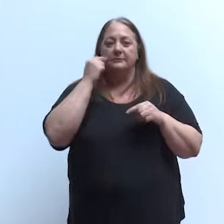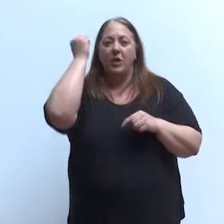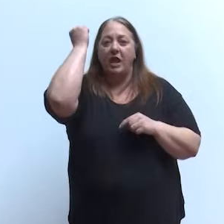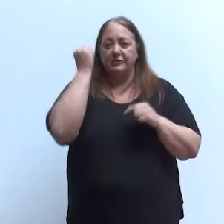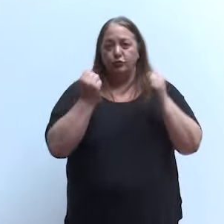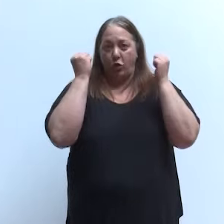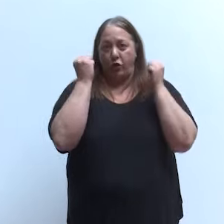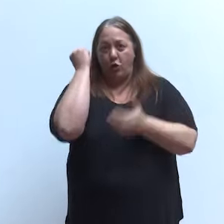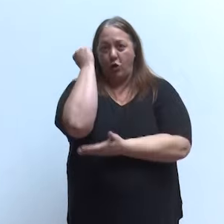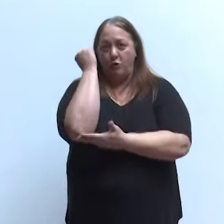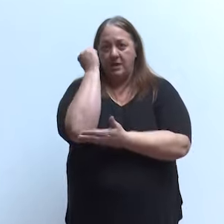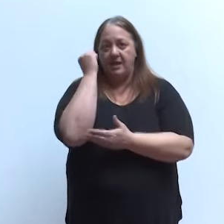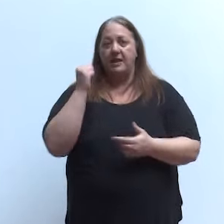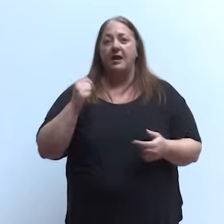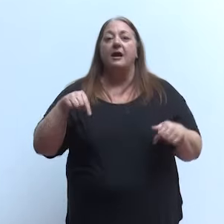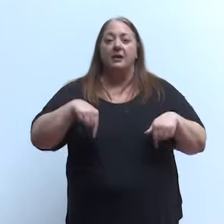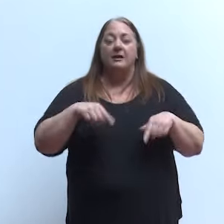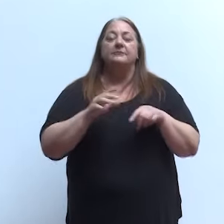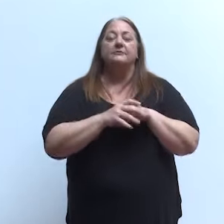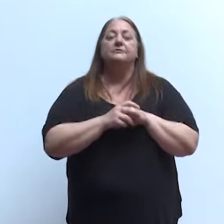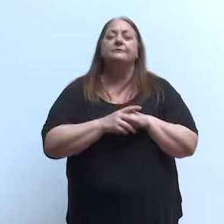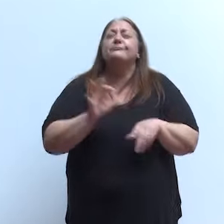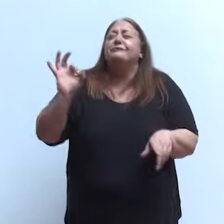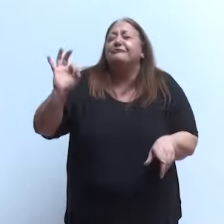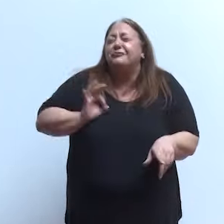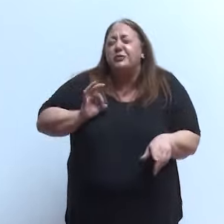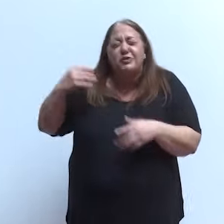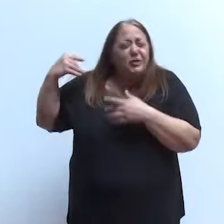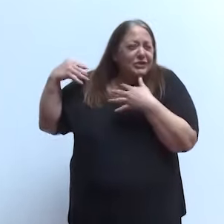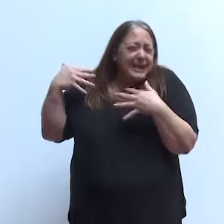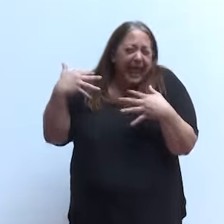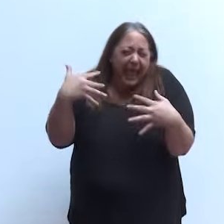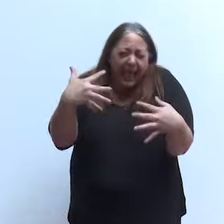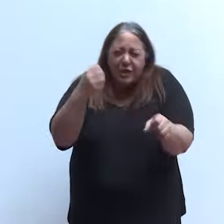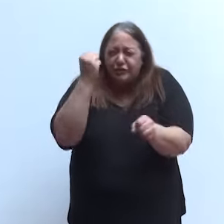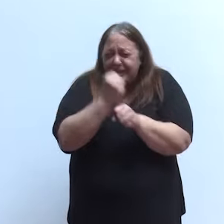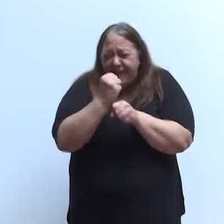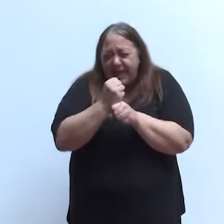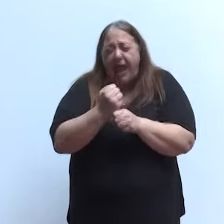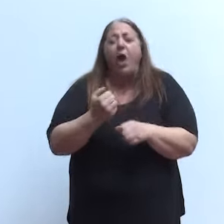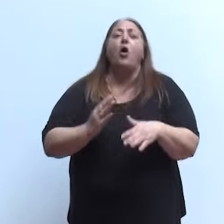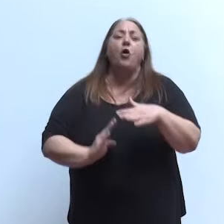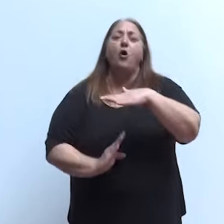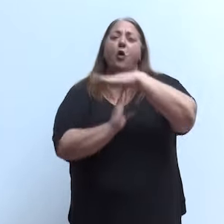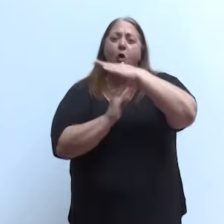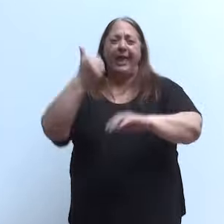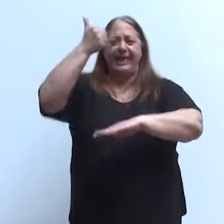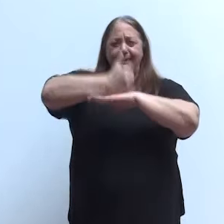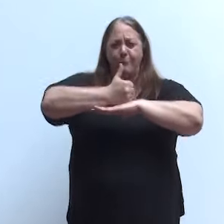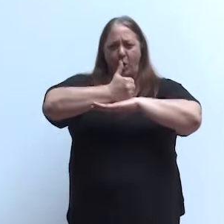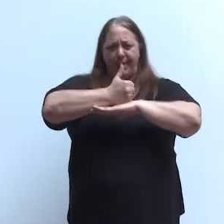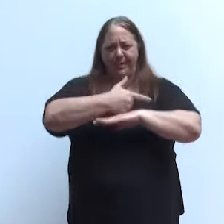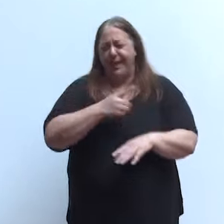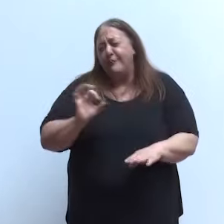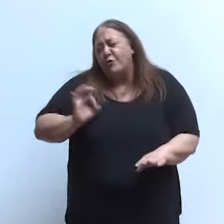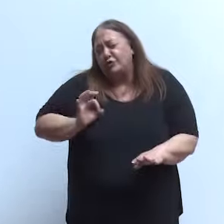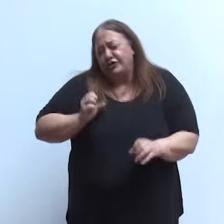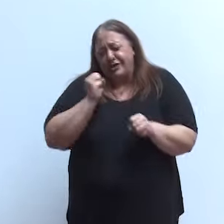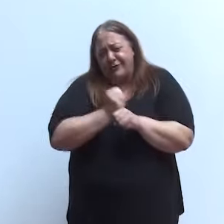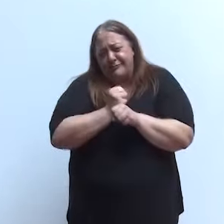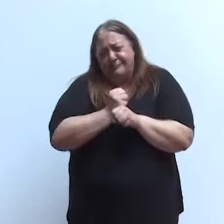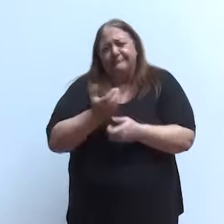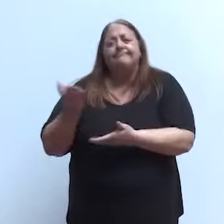universidad y hace años que trabaja el tema de hegemonía así que bueno eh recibamos a a